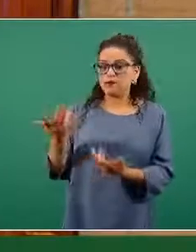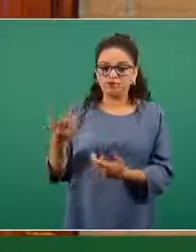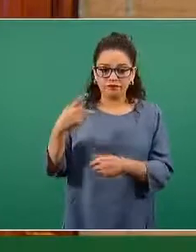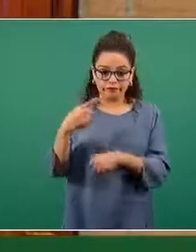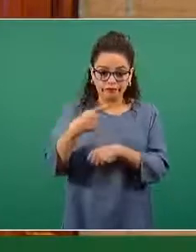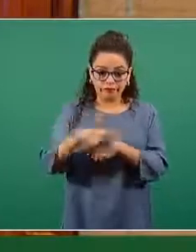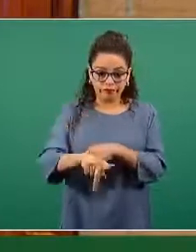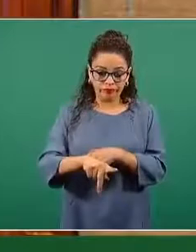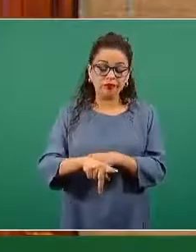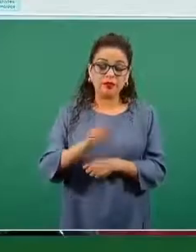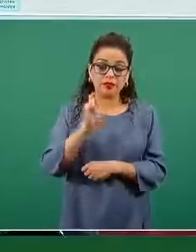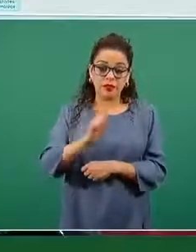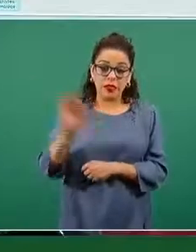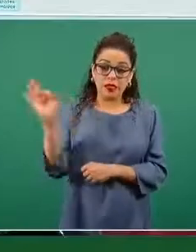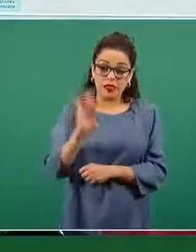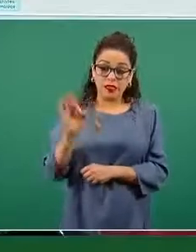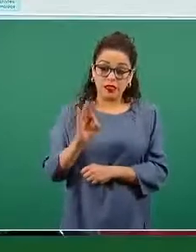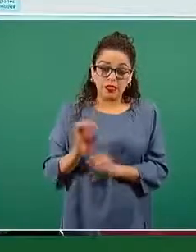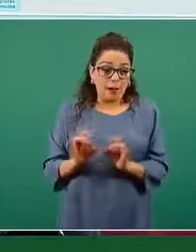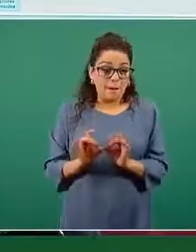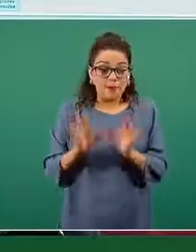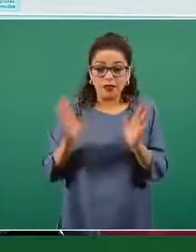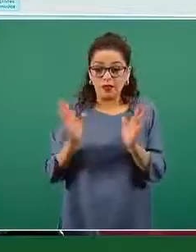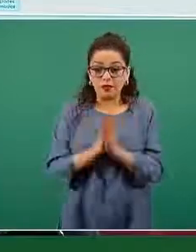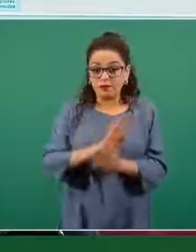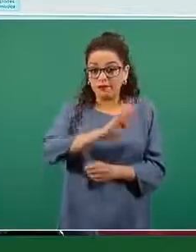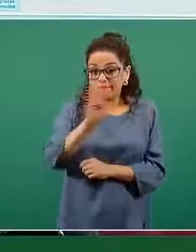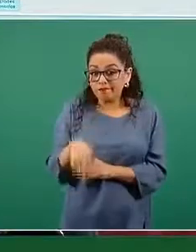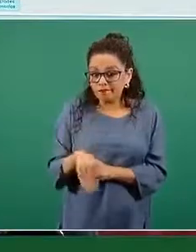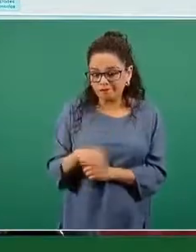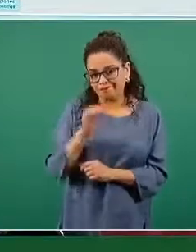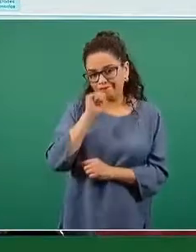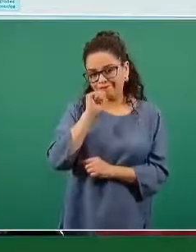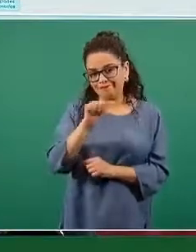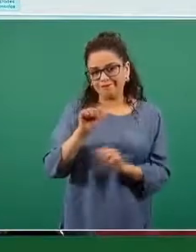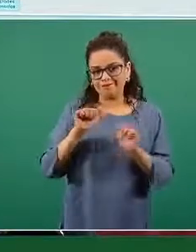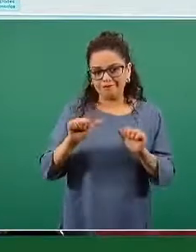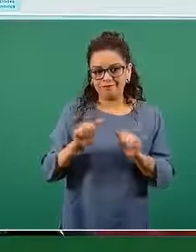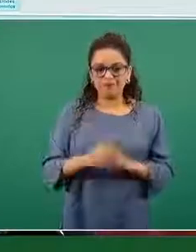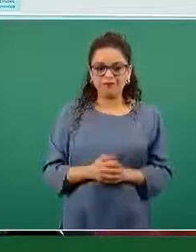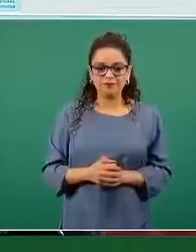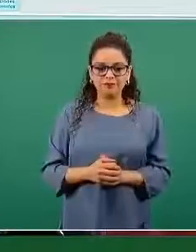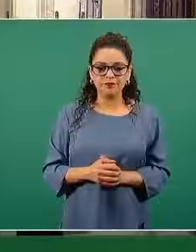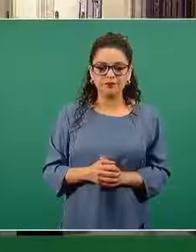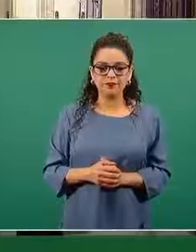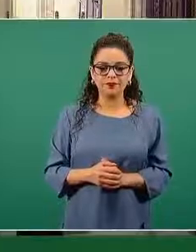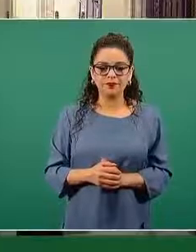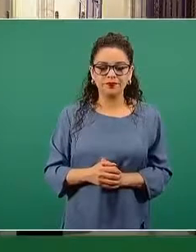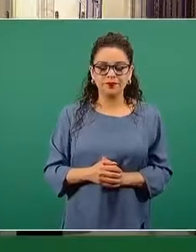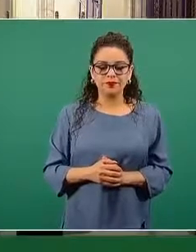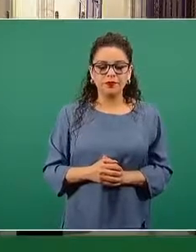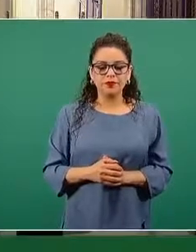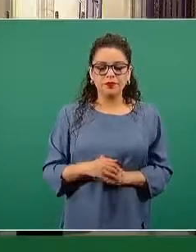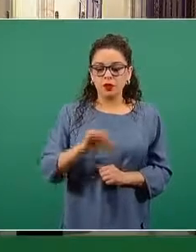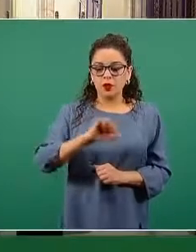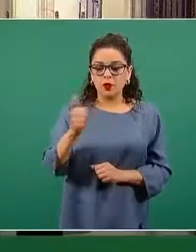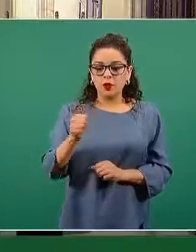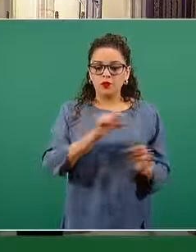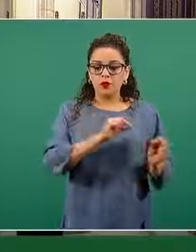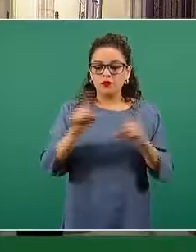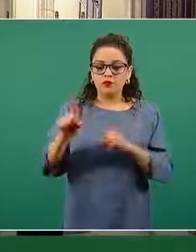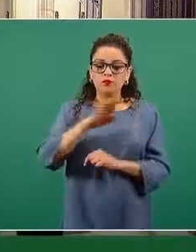inherente a fallecer a causa de las complicaciones que la enfermedad produce. Si vemos la siguiente